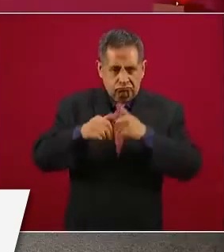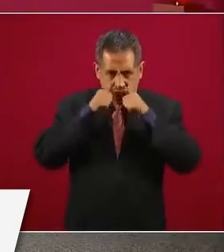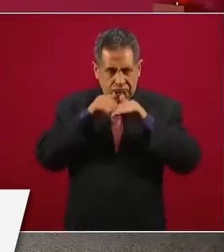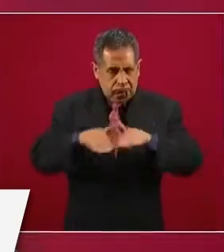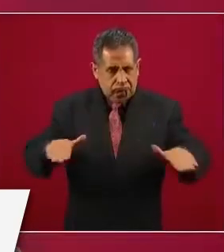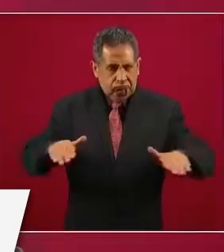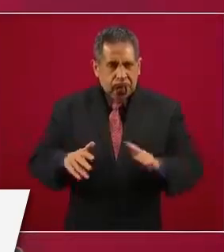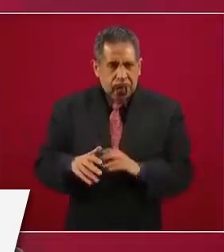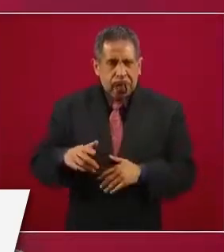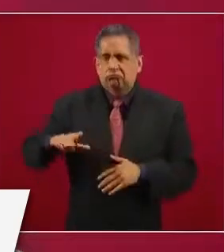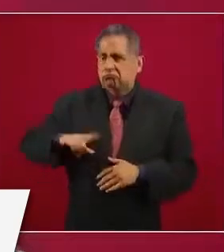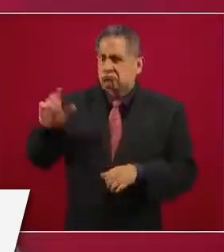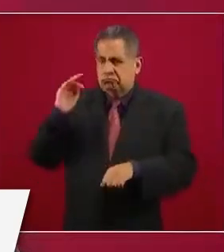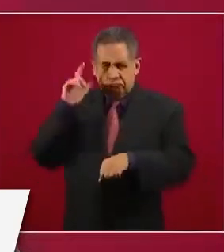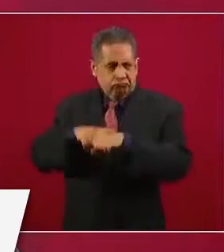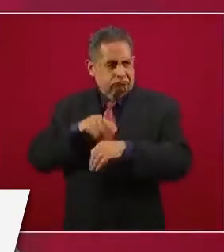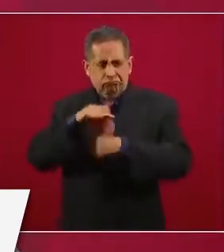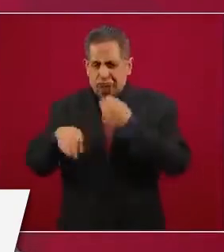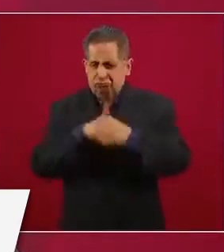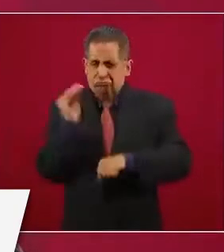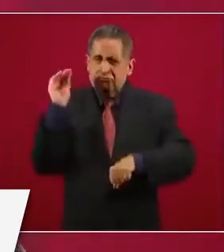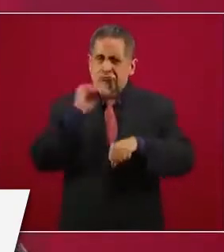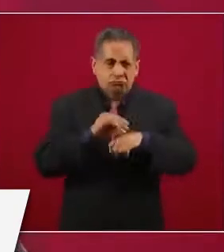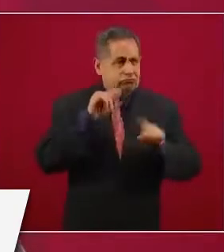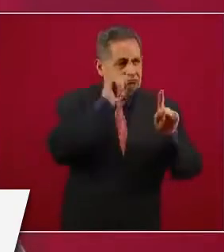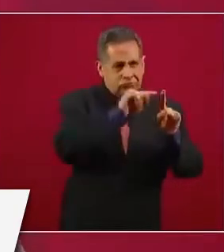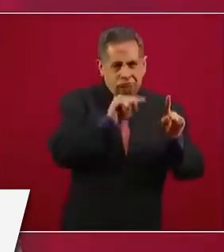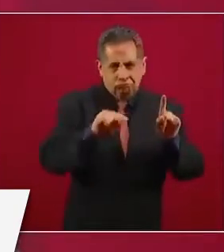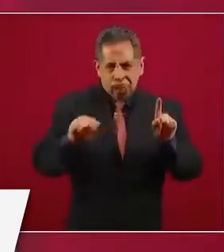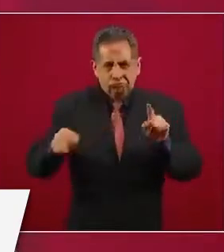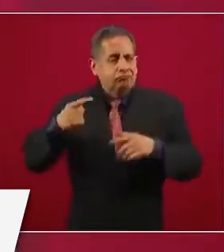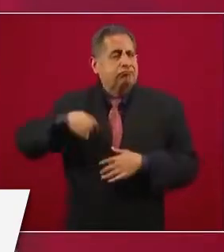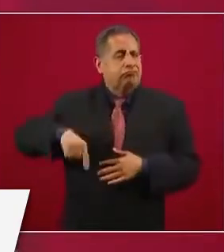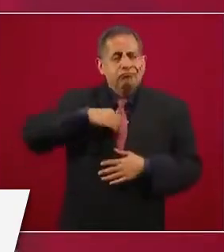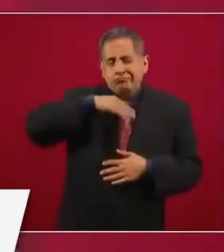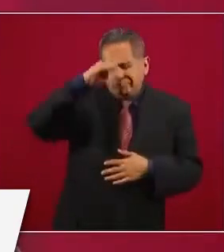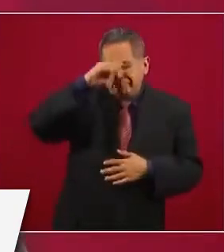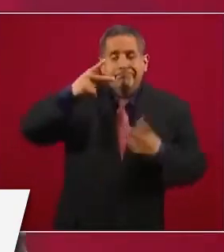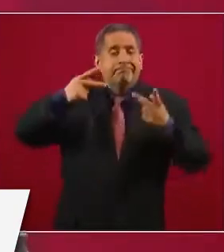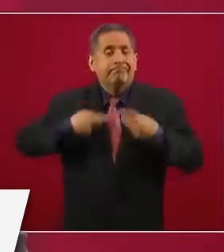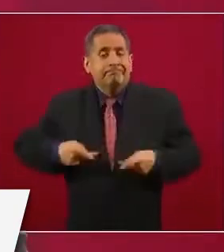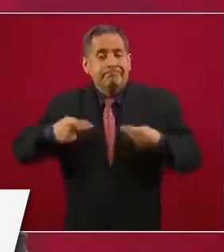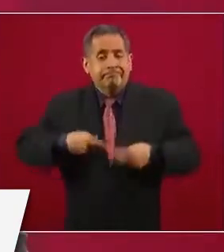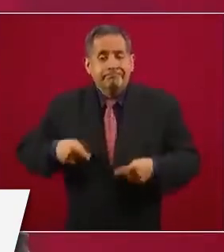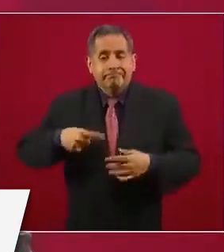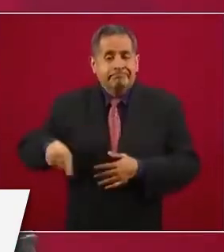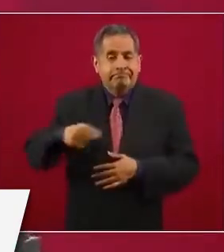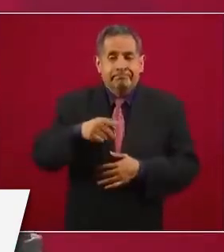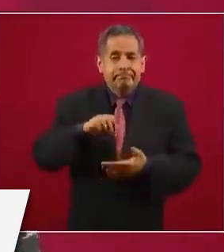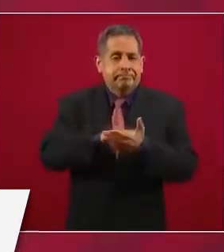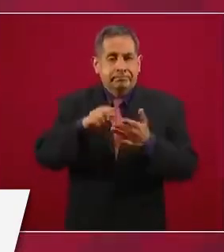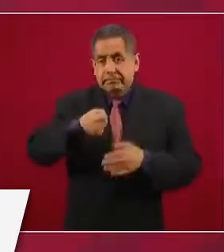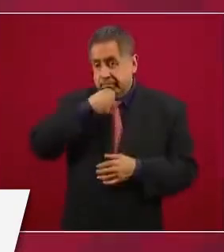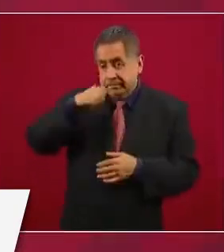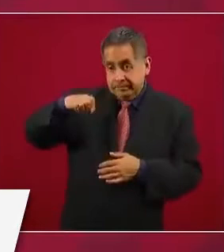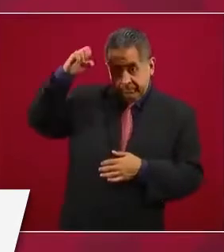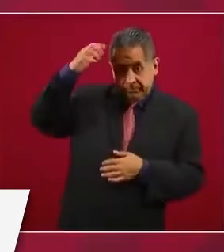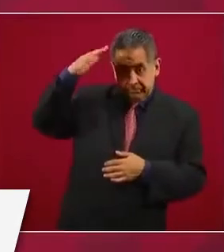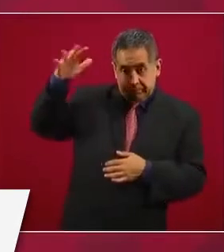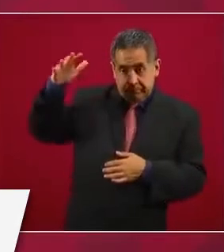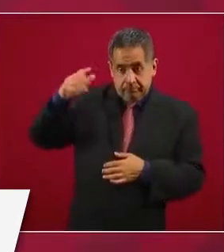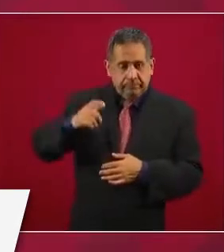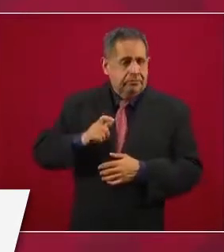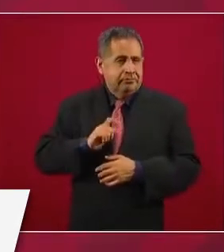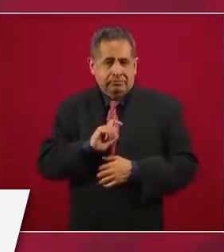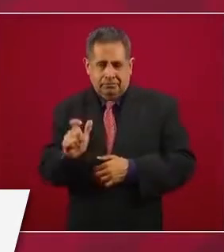ahí del gobierno federal, no. Nosotros estamos pensando en la gente. El apoyo a los adultos mayores